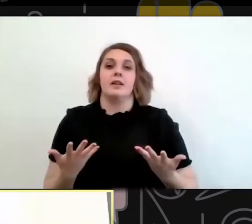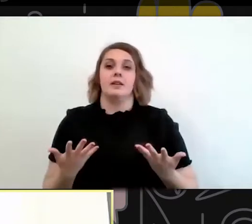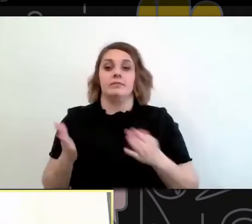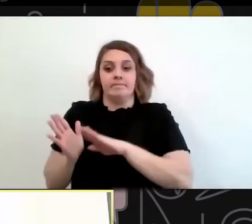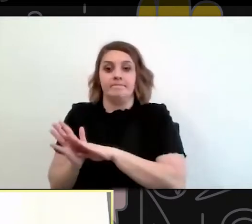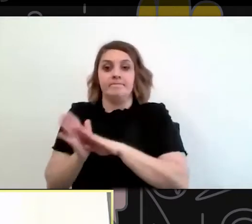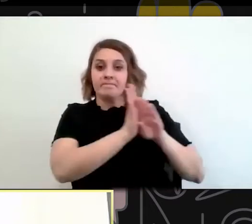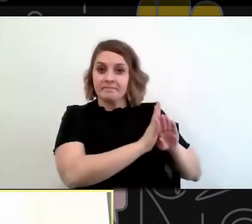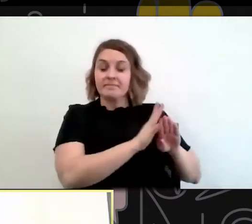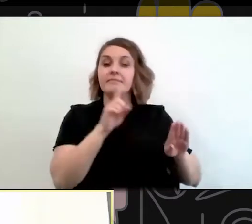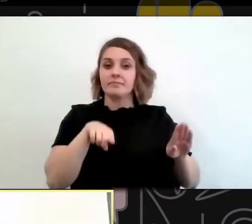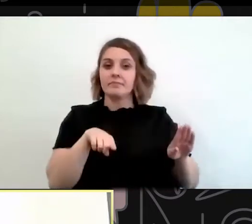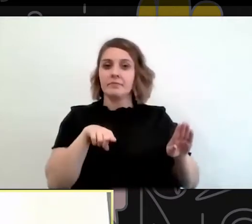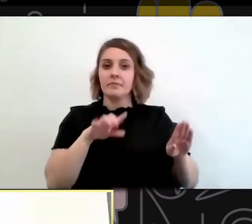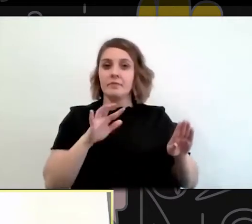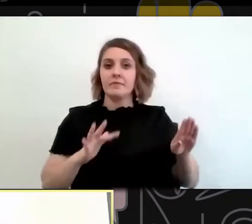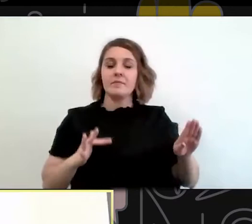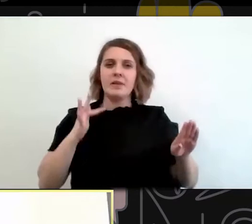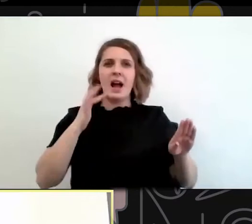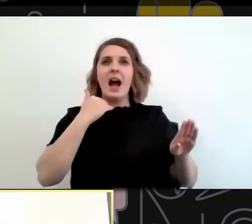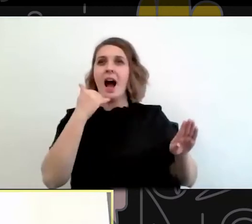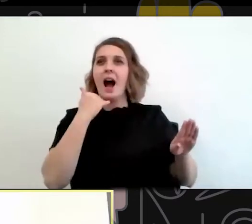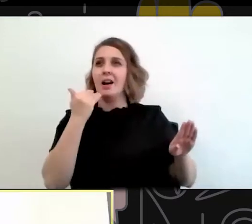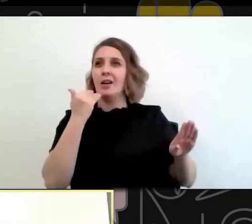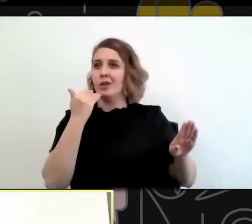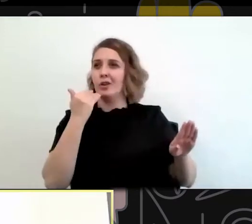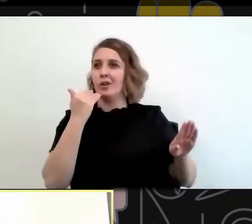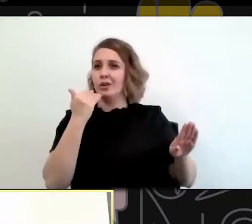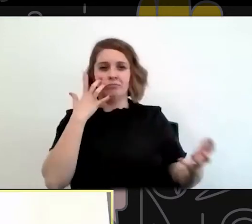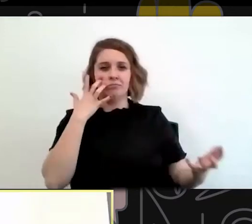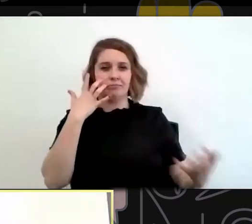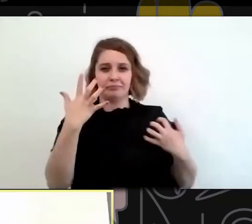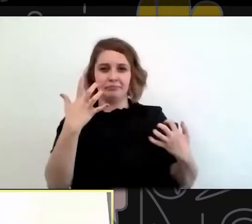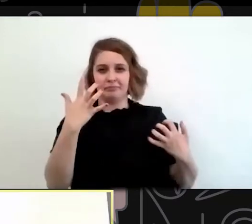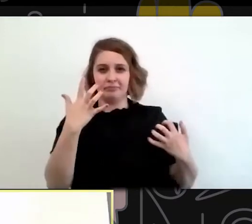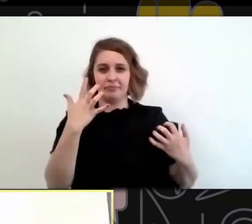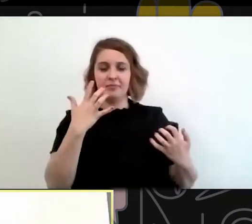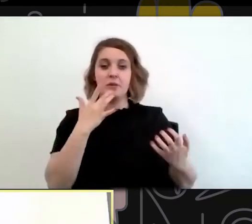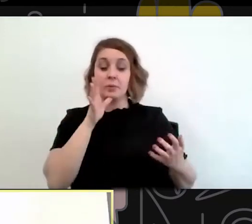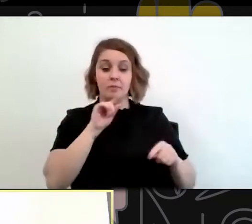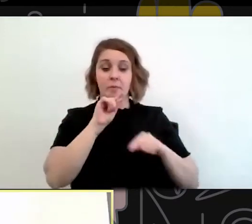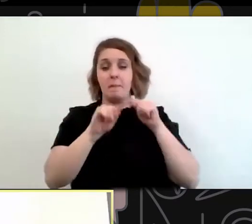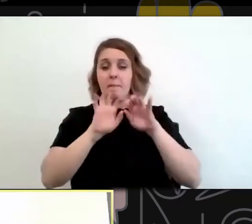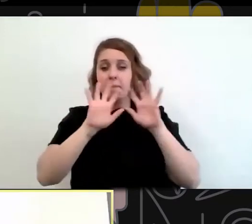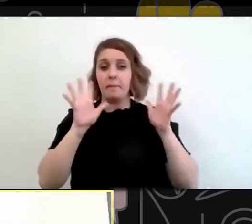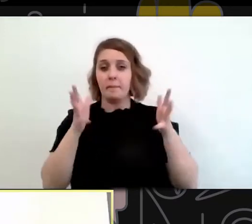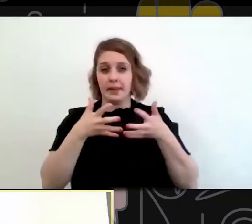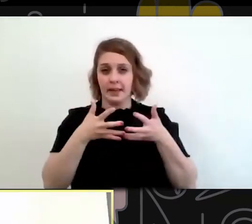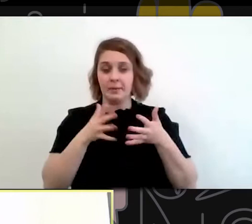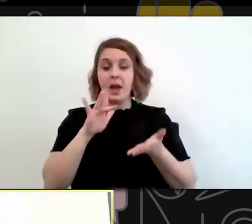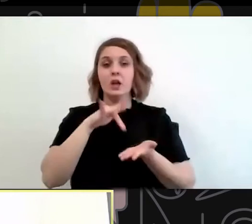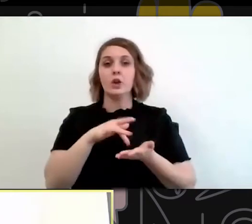esto, hay algo que yo creo que se ha puesto de manifiesto, y sobre todo con esta pandemia, y ha sido el